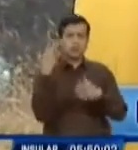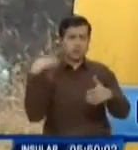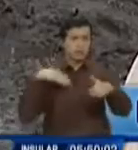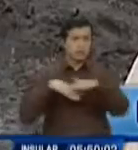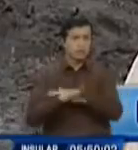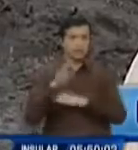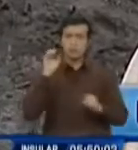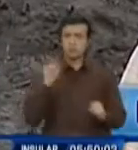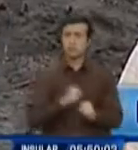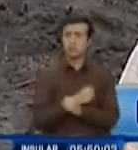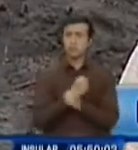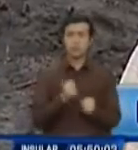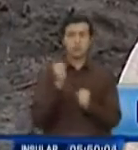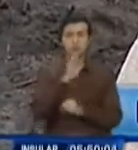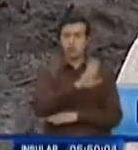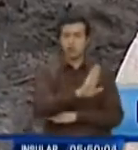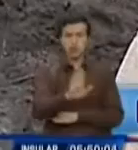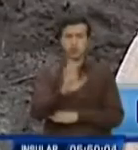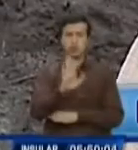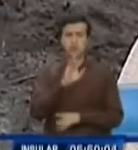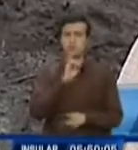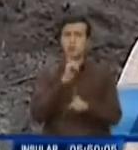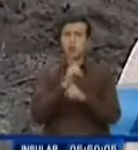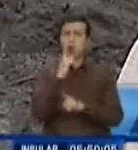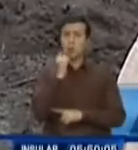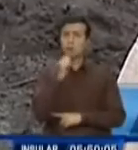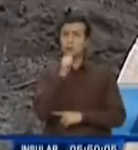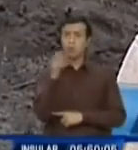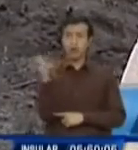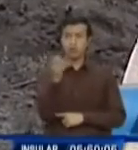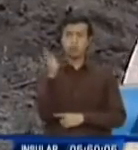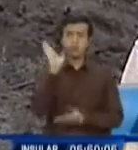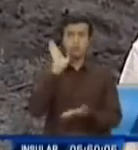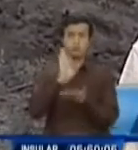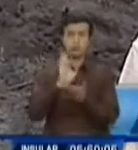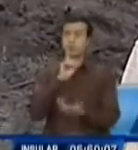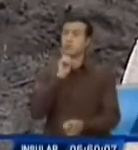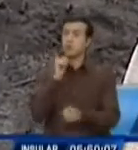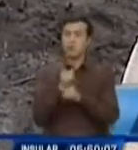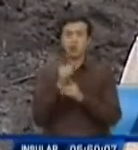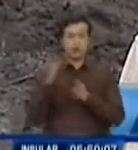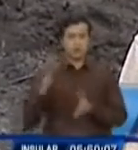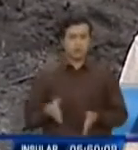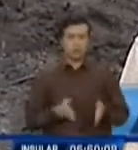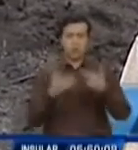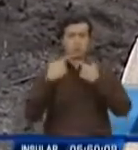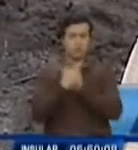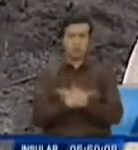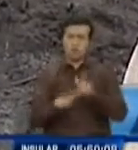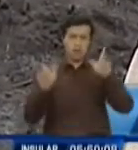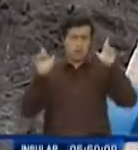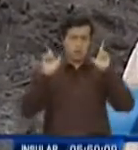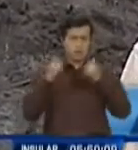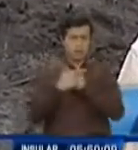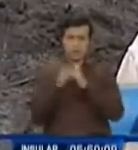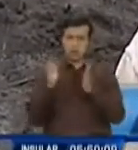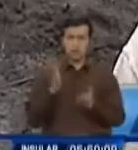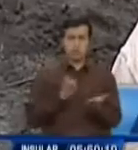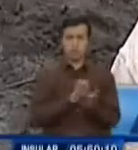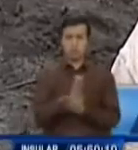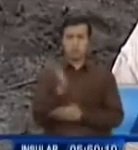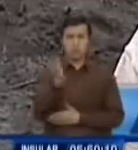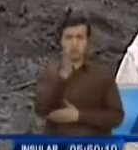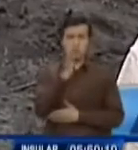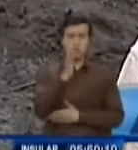a la zona. Son fieles testigos los señores cuerpos de bomberos, teniendo una vía de acceso pública que esa, para poder acceder a